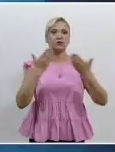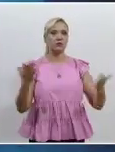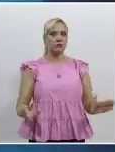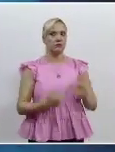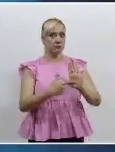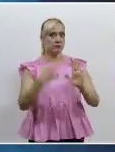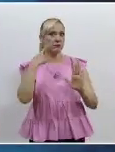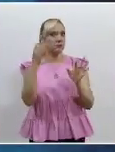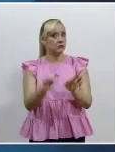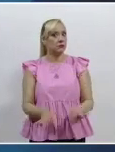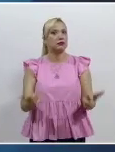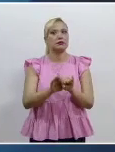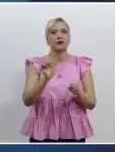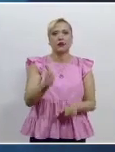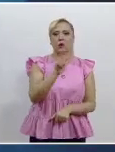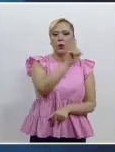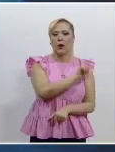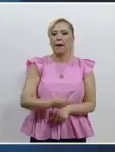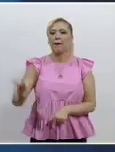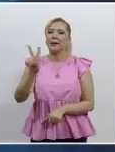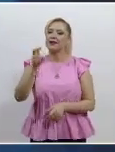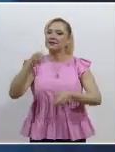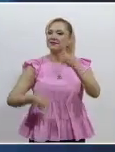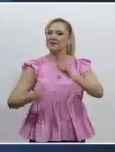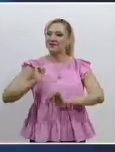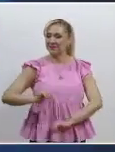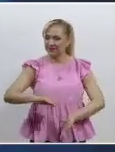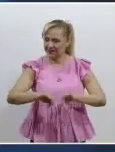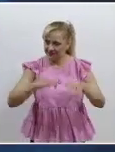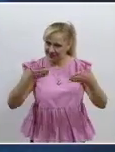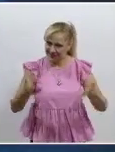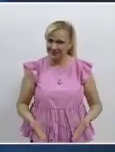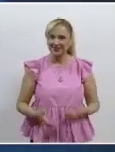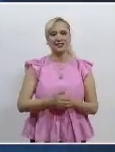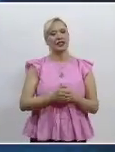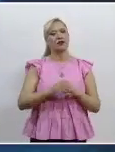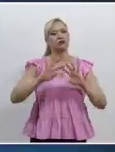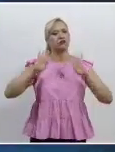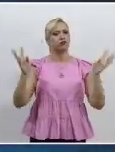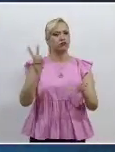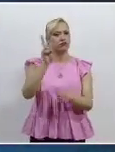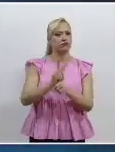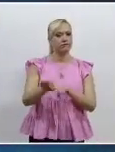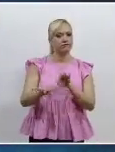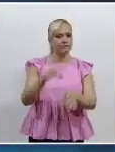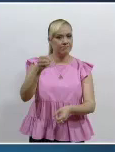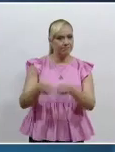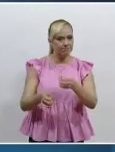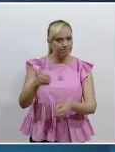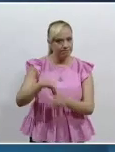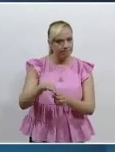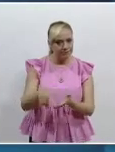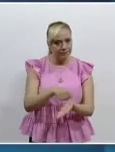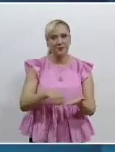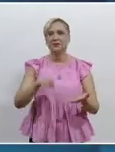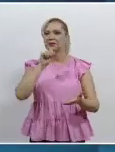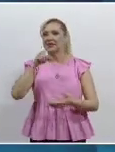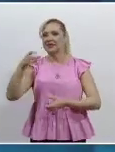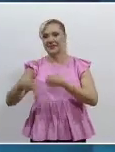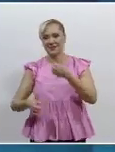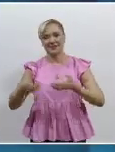destacados registrados a lo largo de la semana en el Tribunal Constitucional, la Judicatura Federal y el Tribunal Electoral. Damos la bienvenida